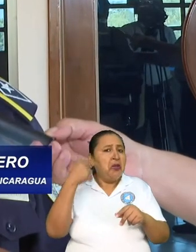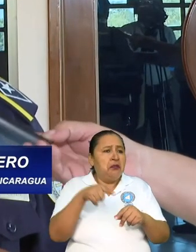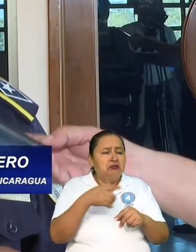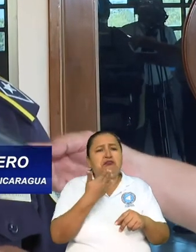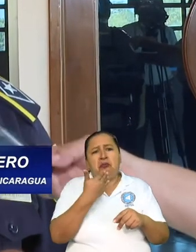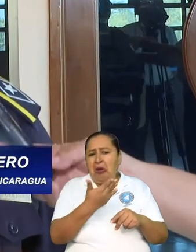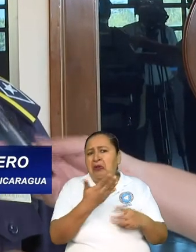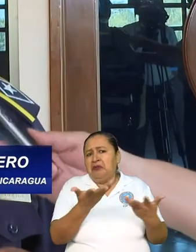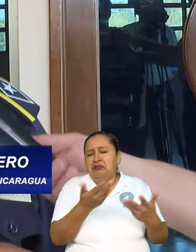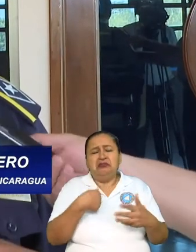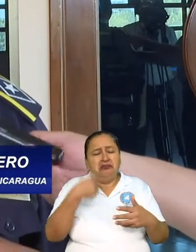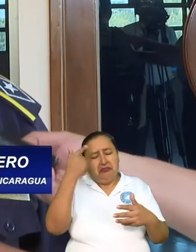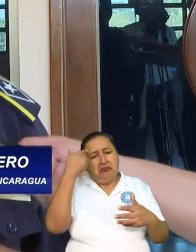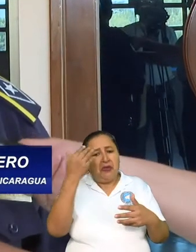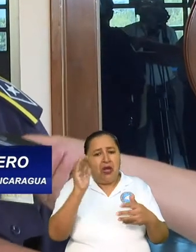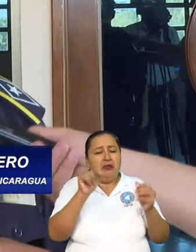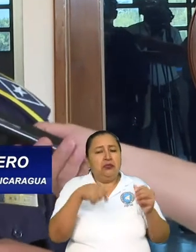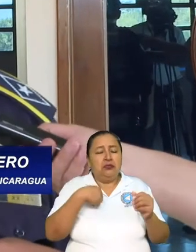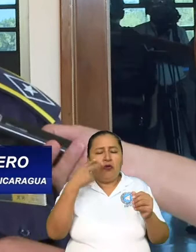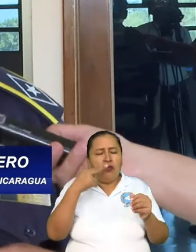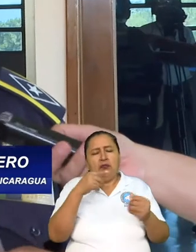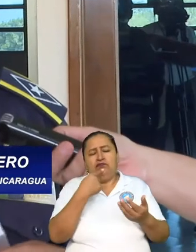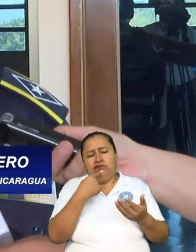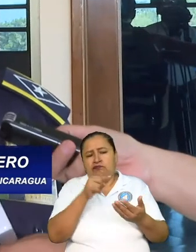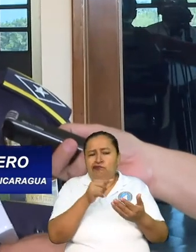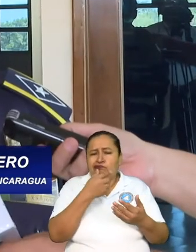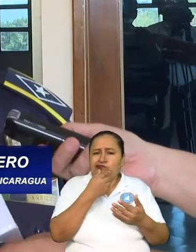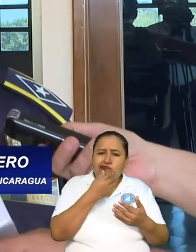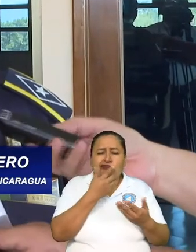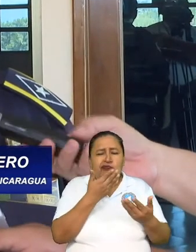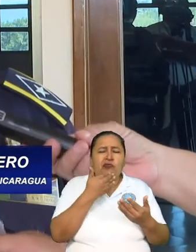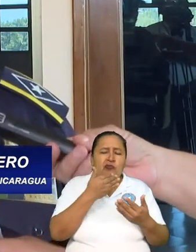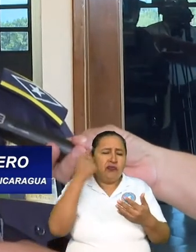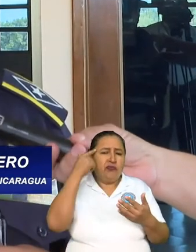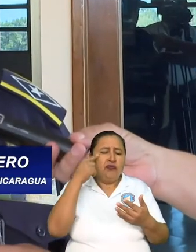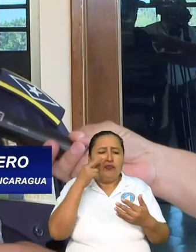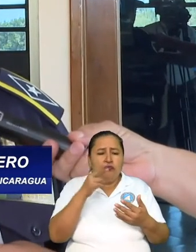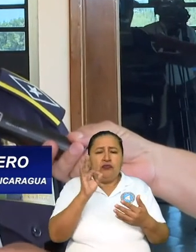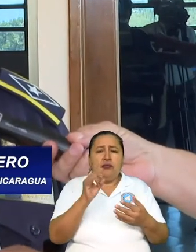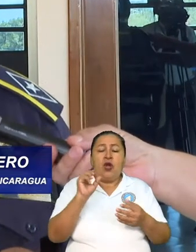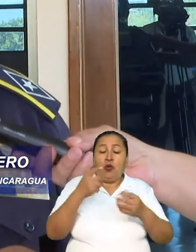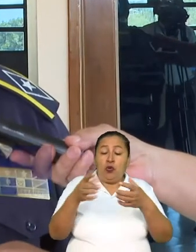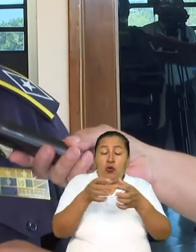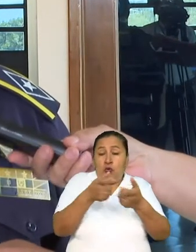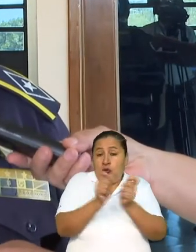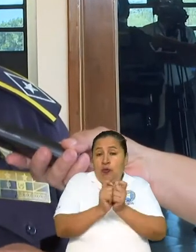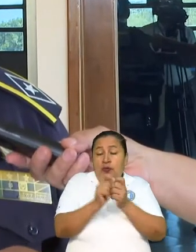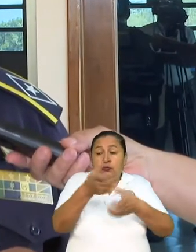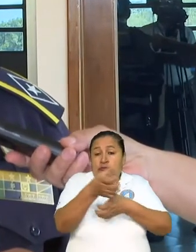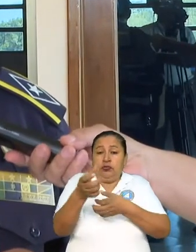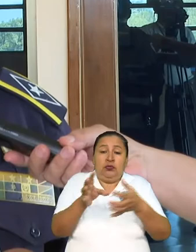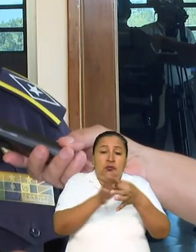que la hemos visto con muy buenos ojos nosotros como bomberos unificados en